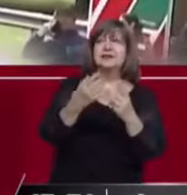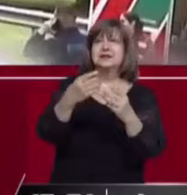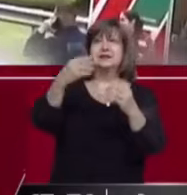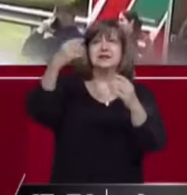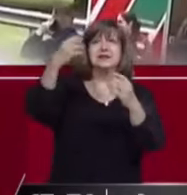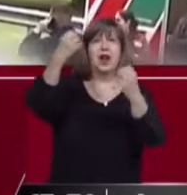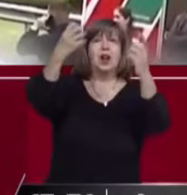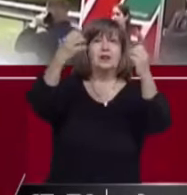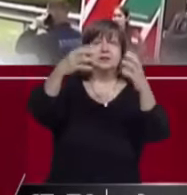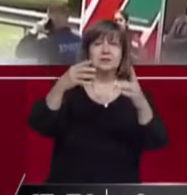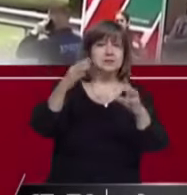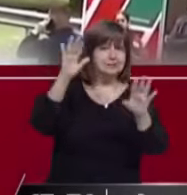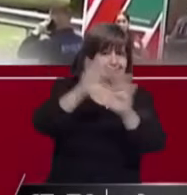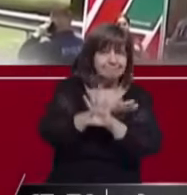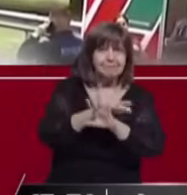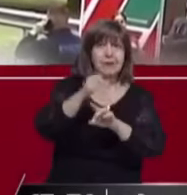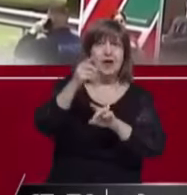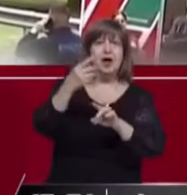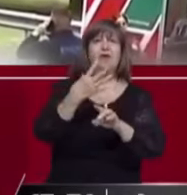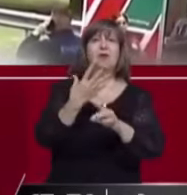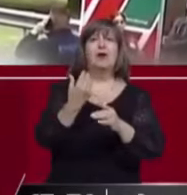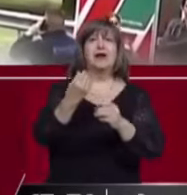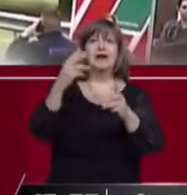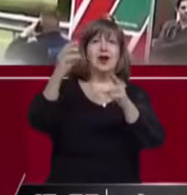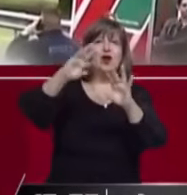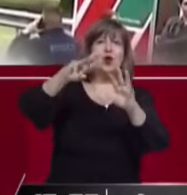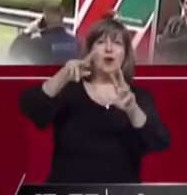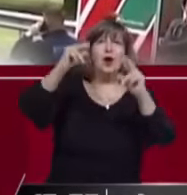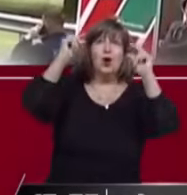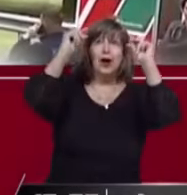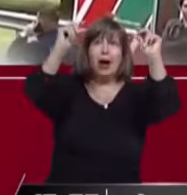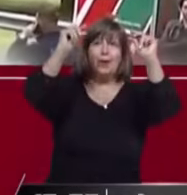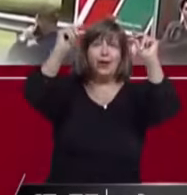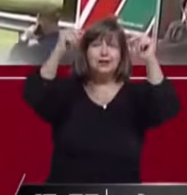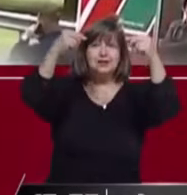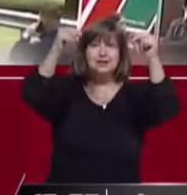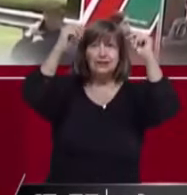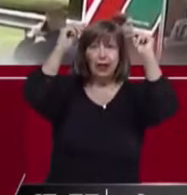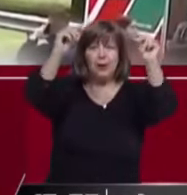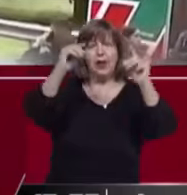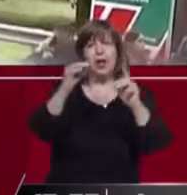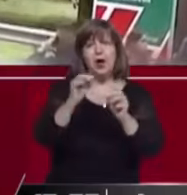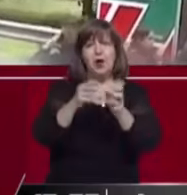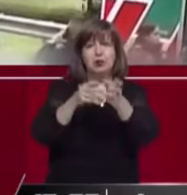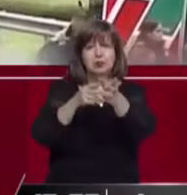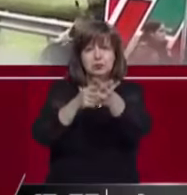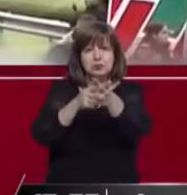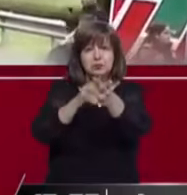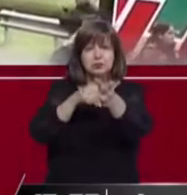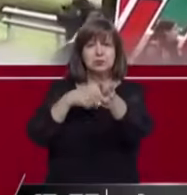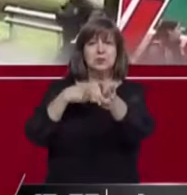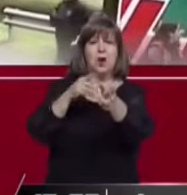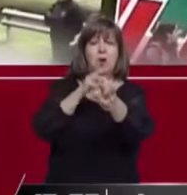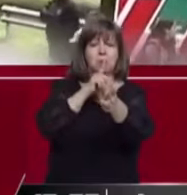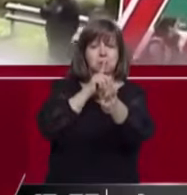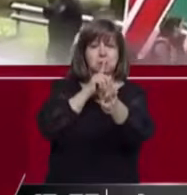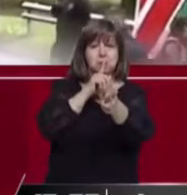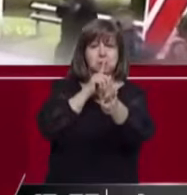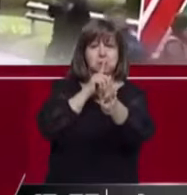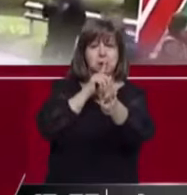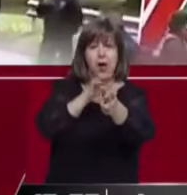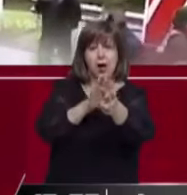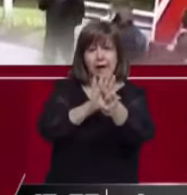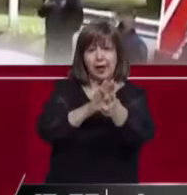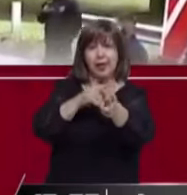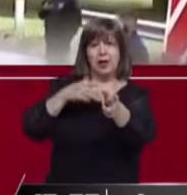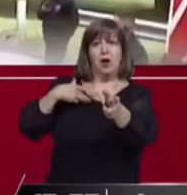cables habrá que ver si esto es así pero bueno había una formación detenida o circulando a muy baja velocidad viene la otra y le impacta desde atrás es